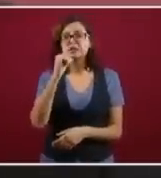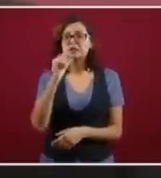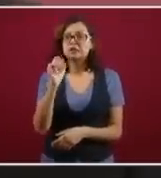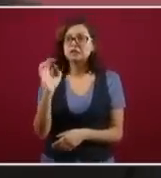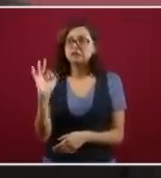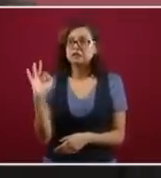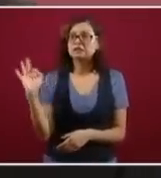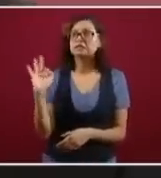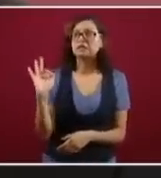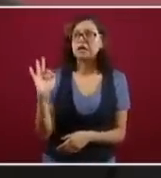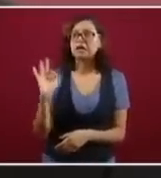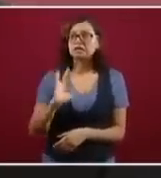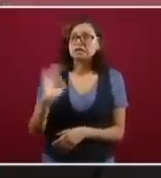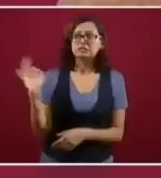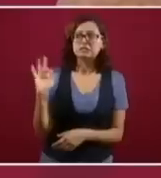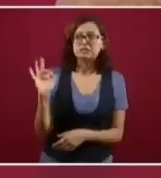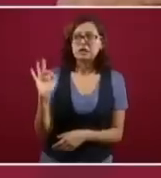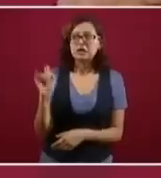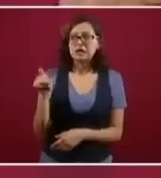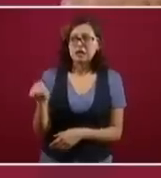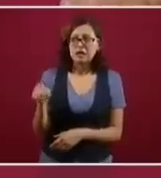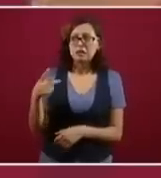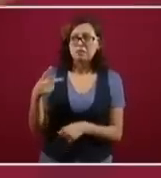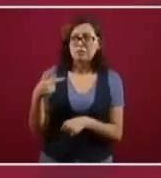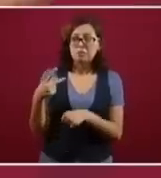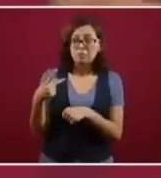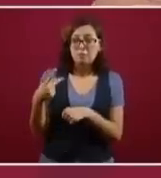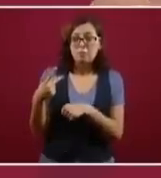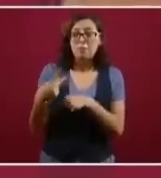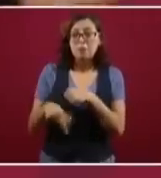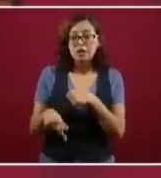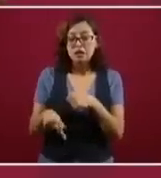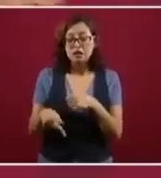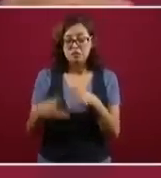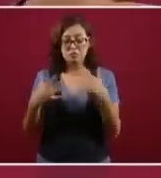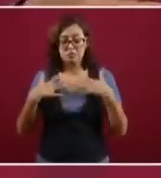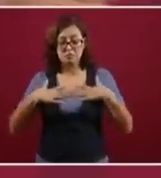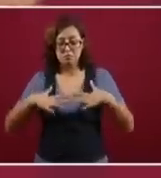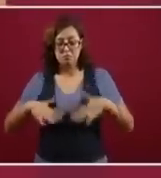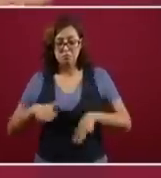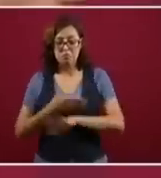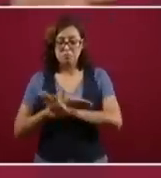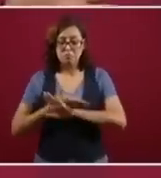un riesgo para quienes de blanco